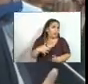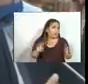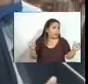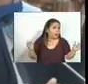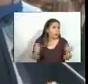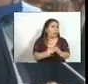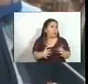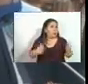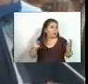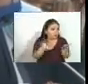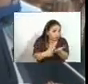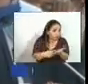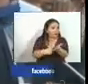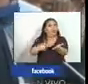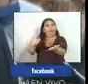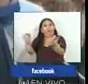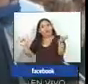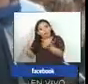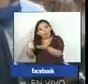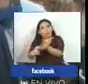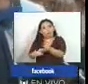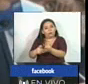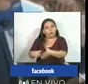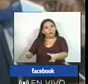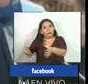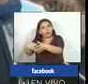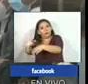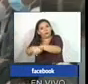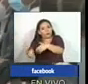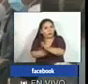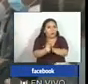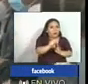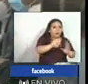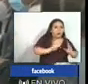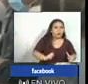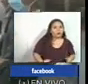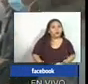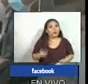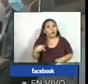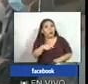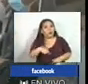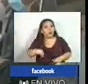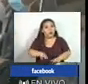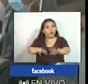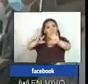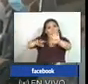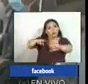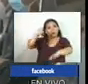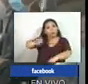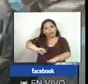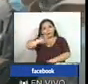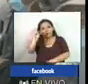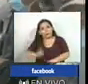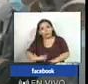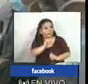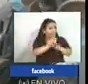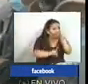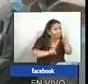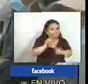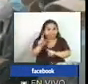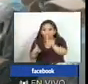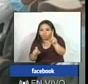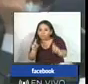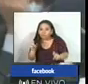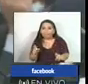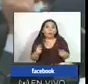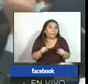de reuniones entre representantes de legislativo y ejecutivo. El 80% de la normativa fue consensuada entre ambos